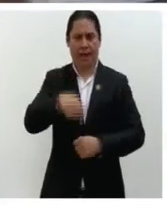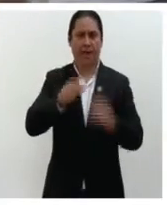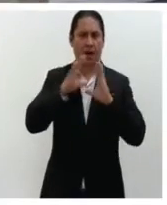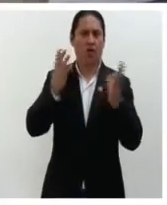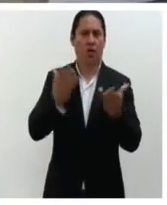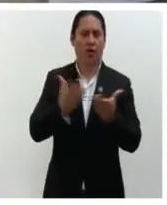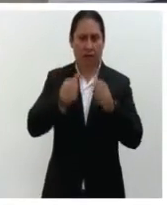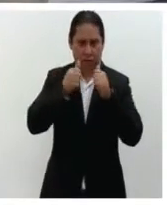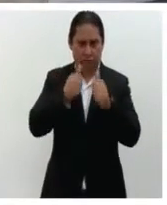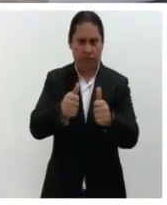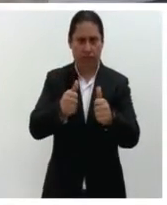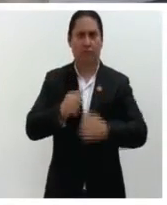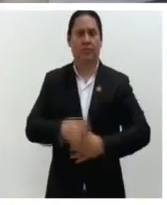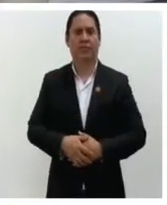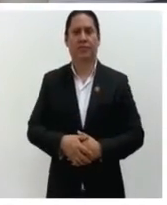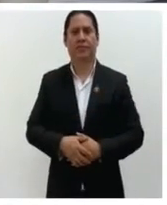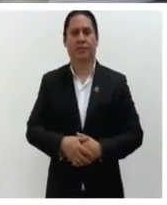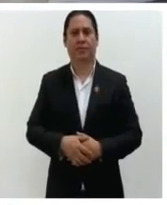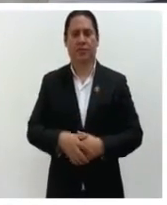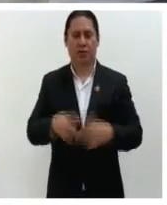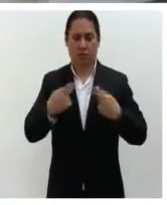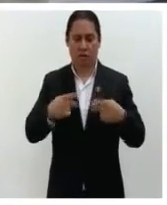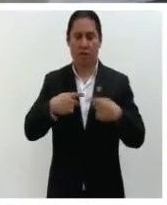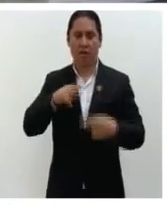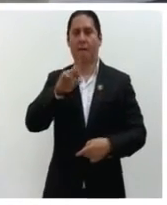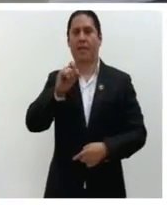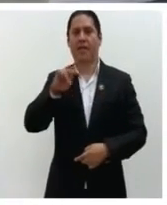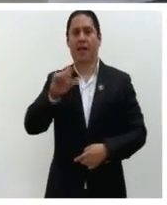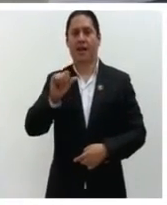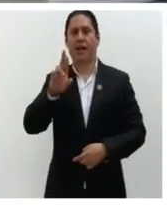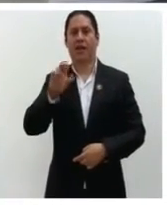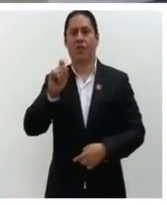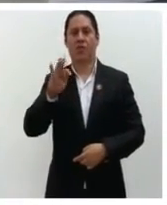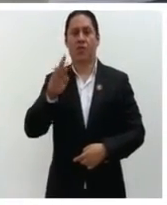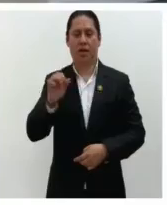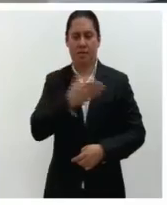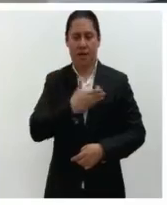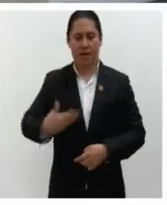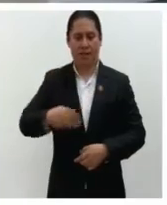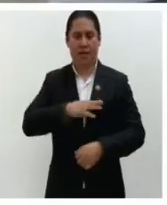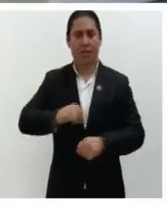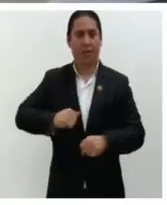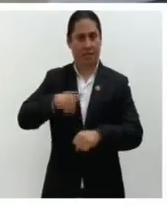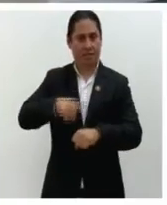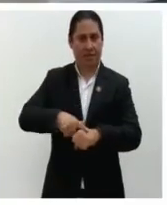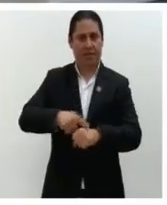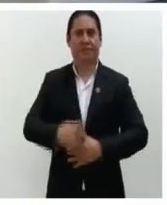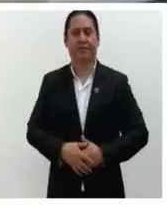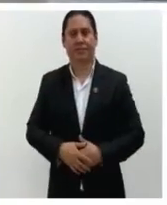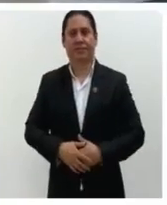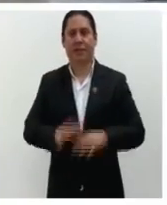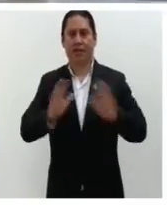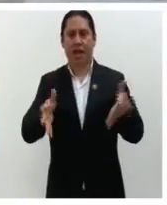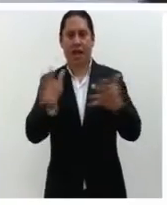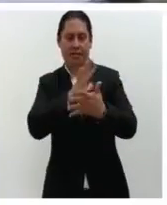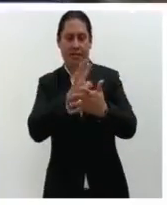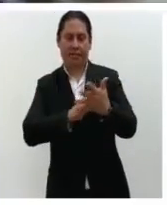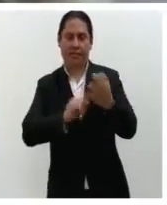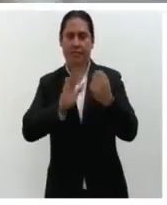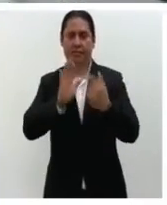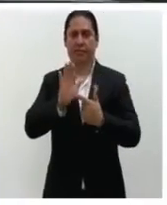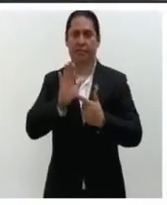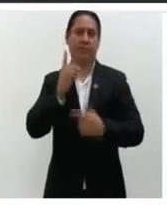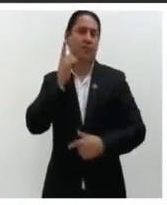soberanía. Atentamente, la ciudadana Vitalia Ruiz Mucameni, presidenta municipal interina. Está leído el documento,